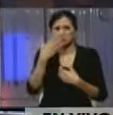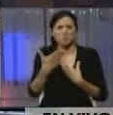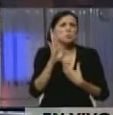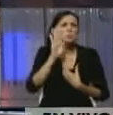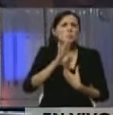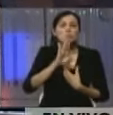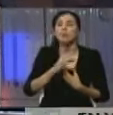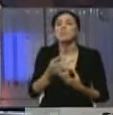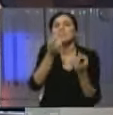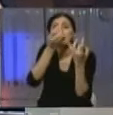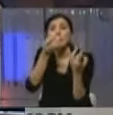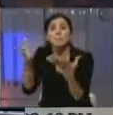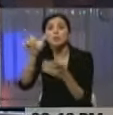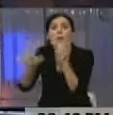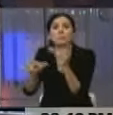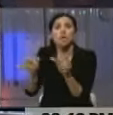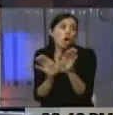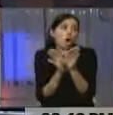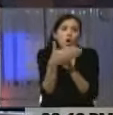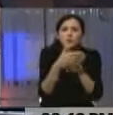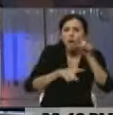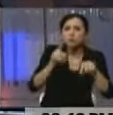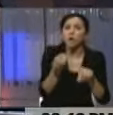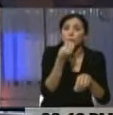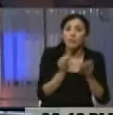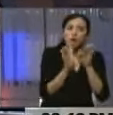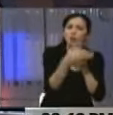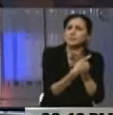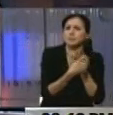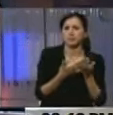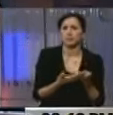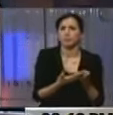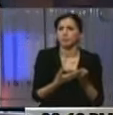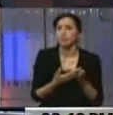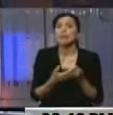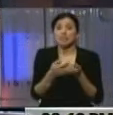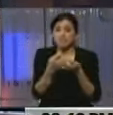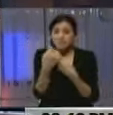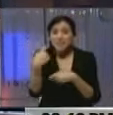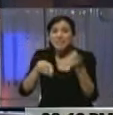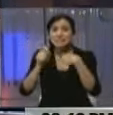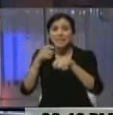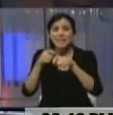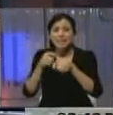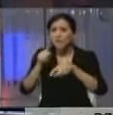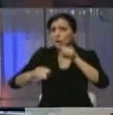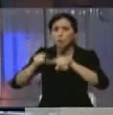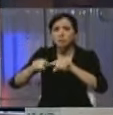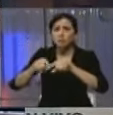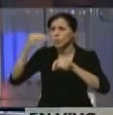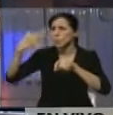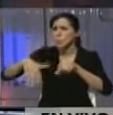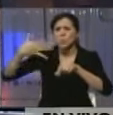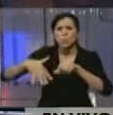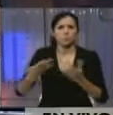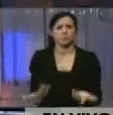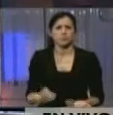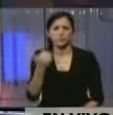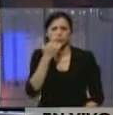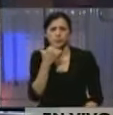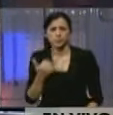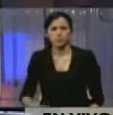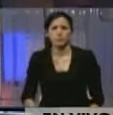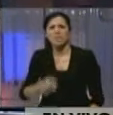usuarios? Le esconda las cosas, pero además el producto que le venda, se lo venda ninguneado, especulado,